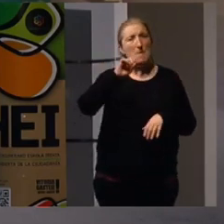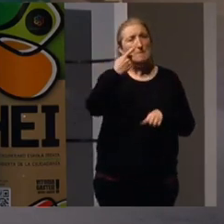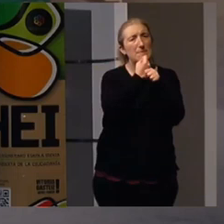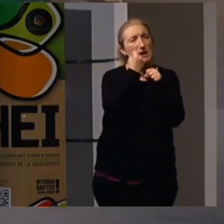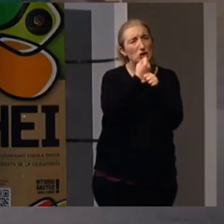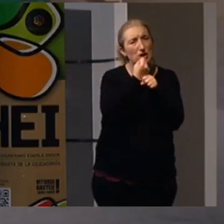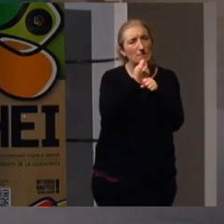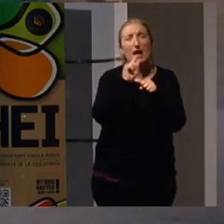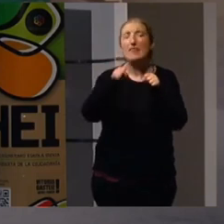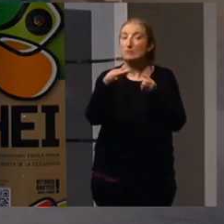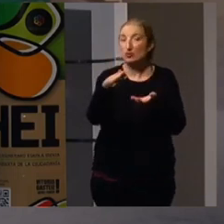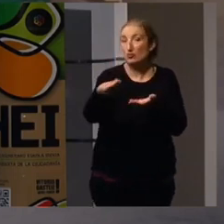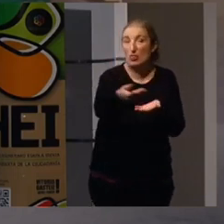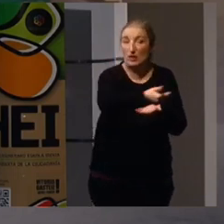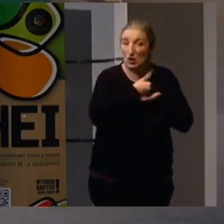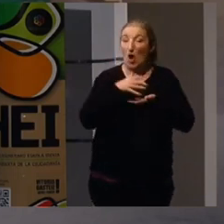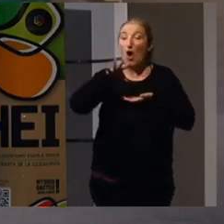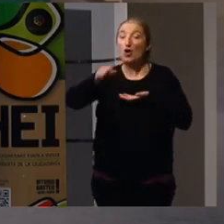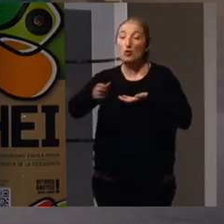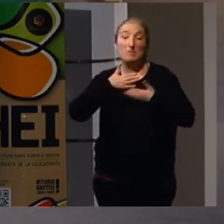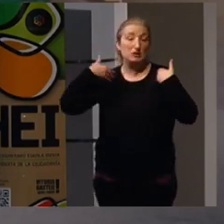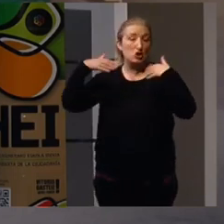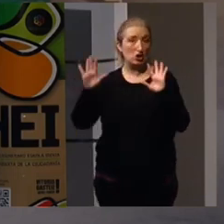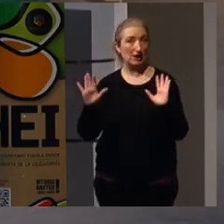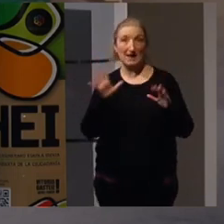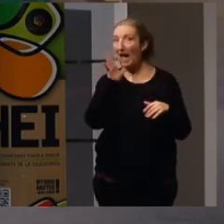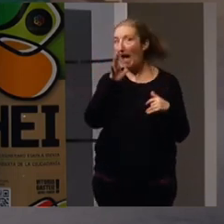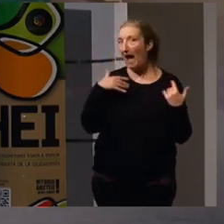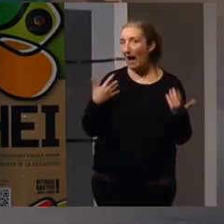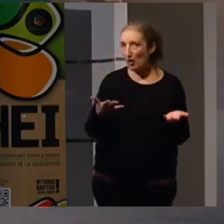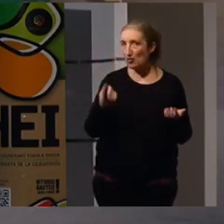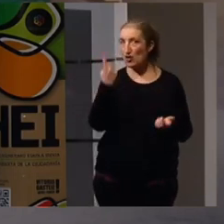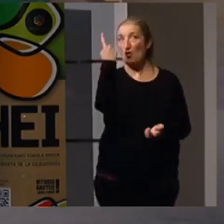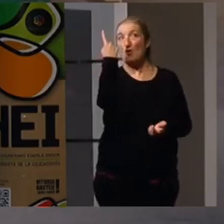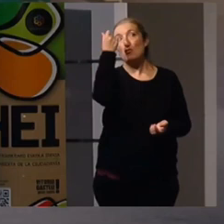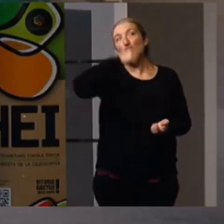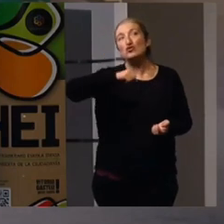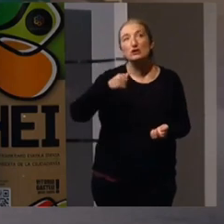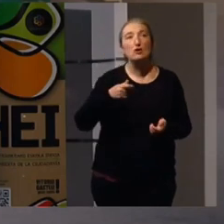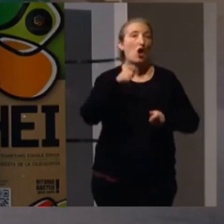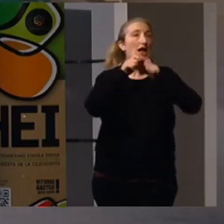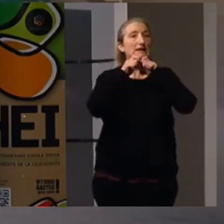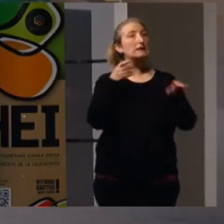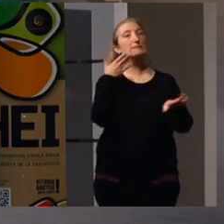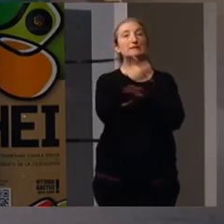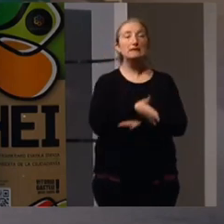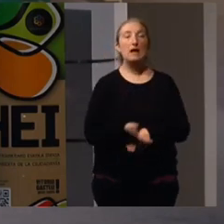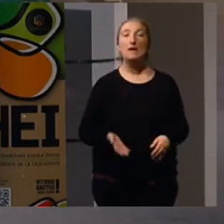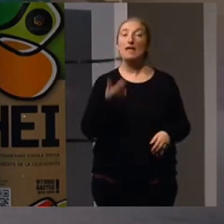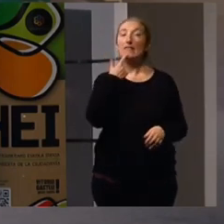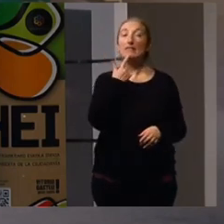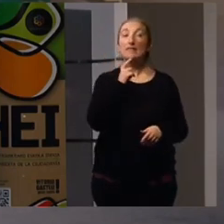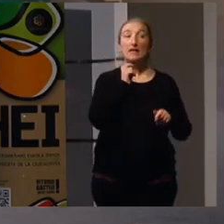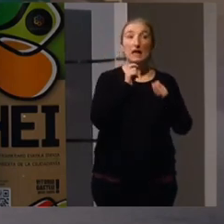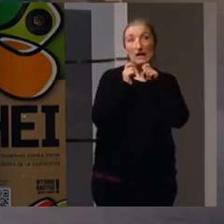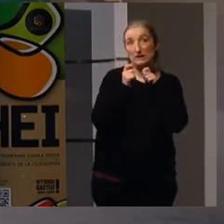primero trabaja y luego con lo que ganes te compras, lo que sea. Ahora dice que va un chico a una entrevista y el